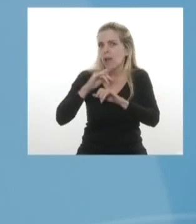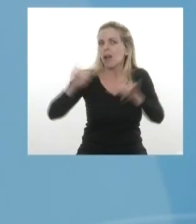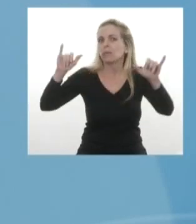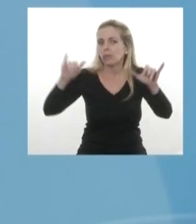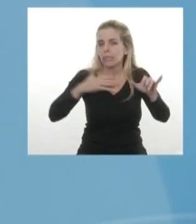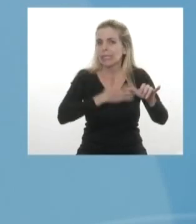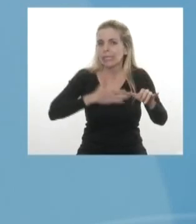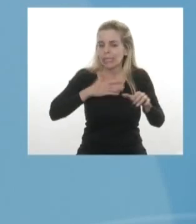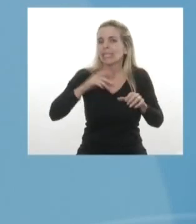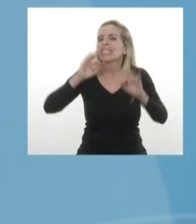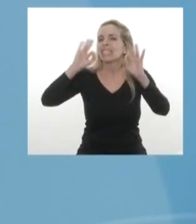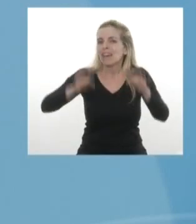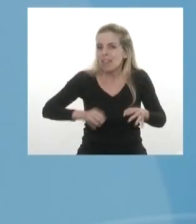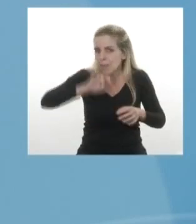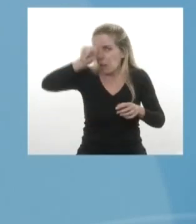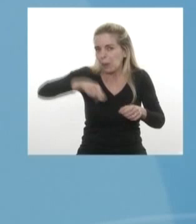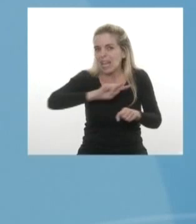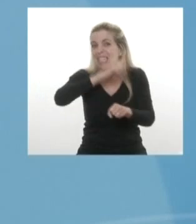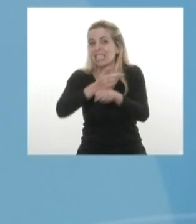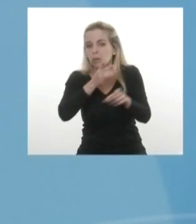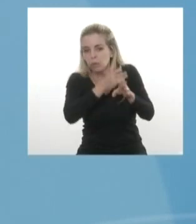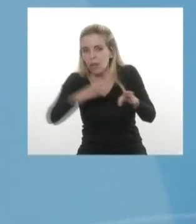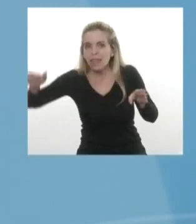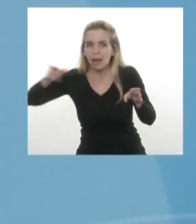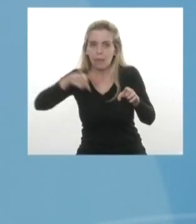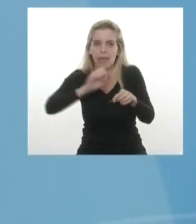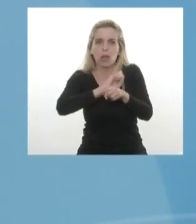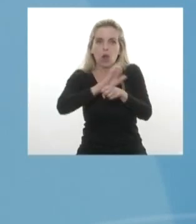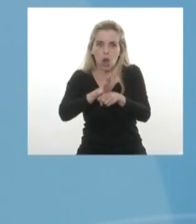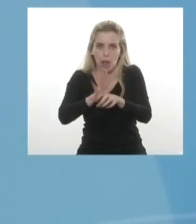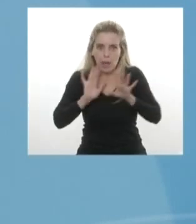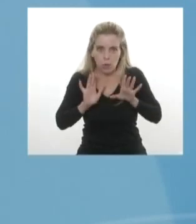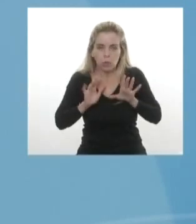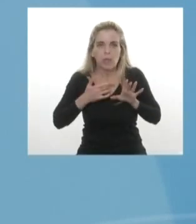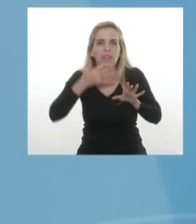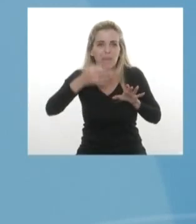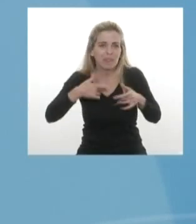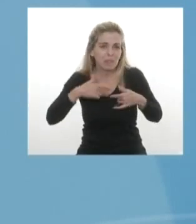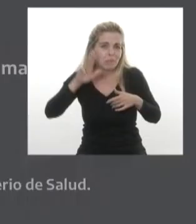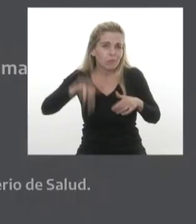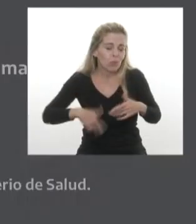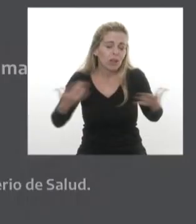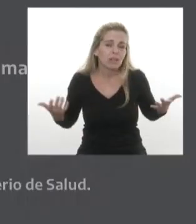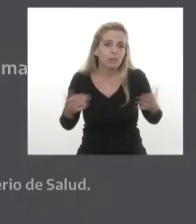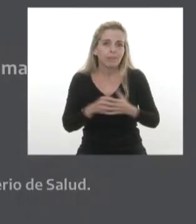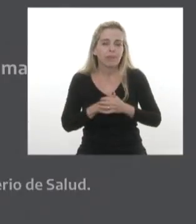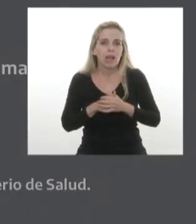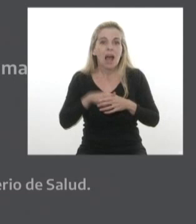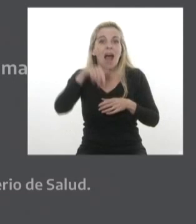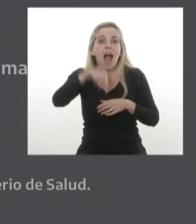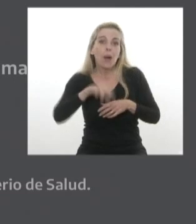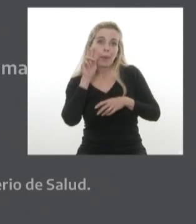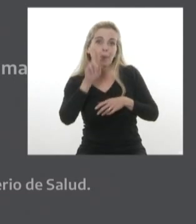llegar la segunda ola y para mi pesar tuve razón. Ahora podemos